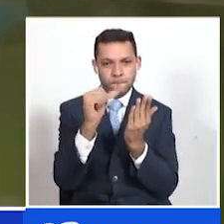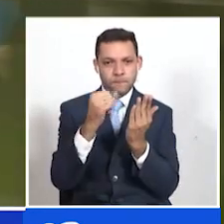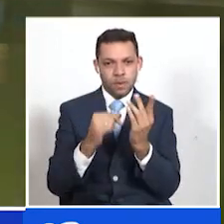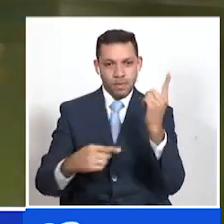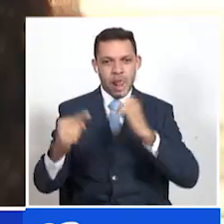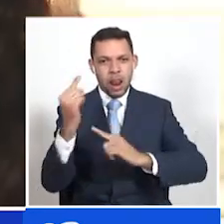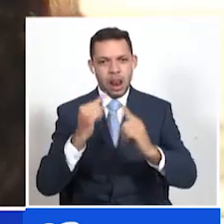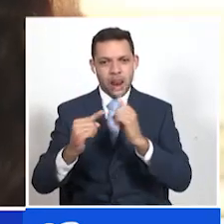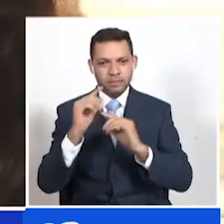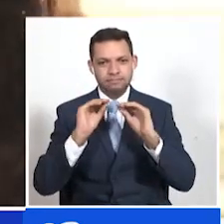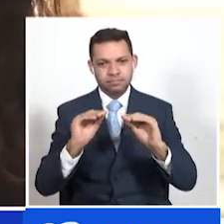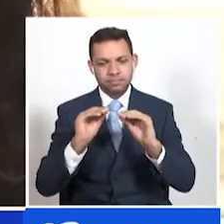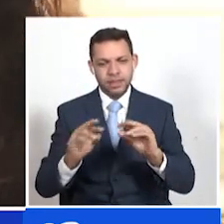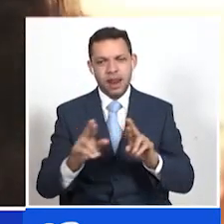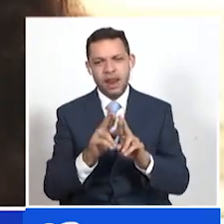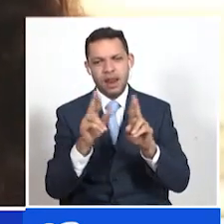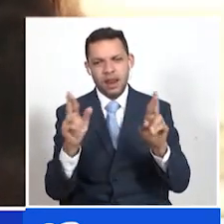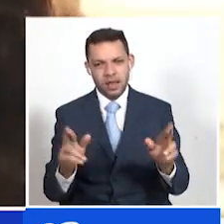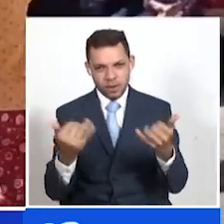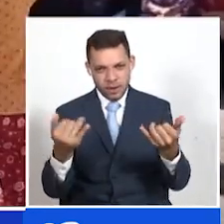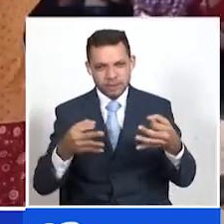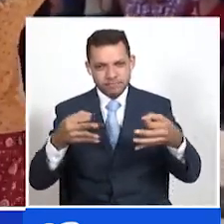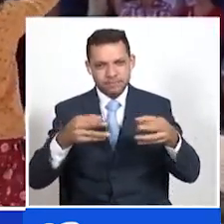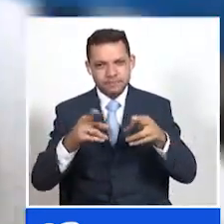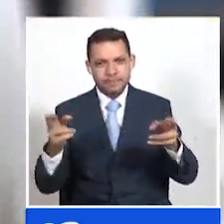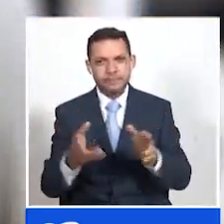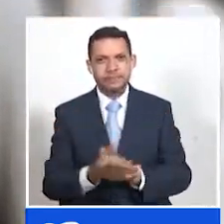los detalles al final de la emisión.